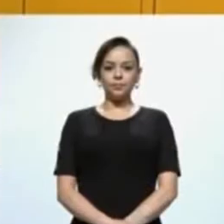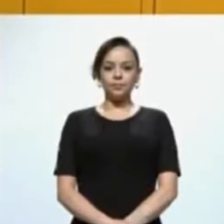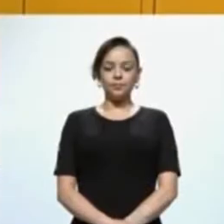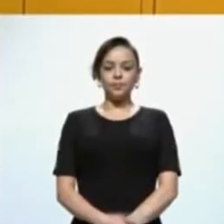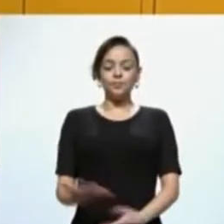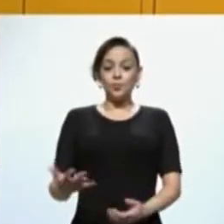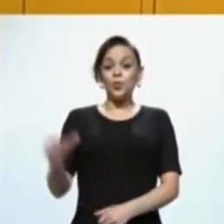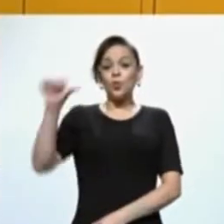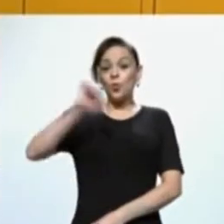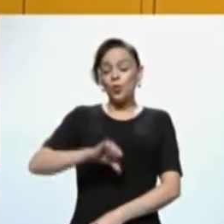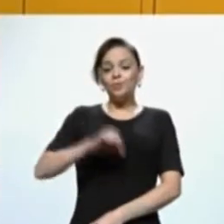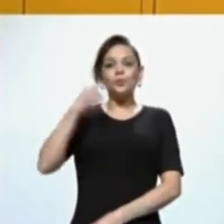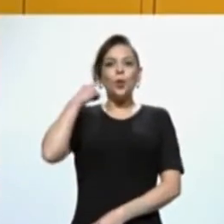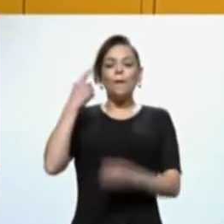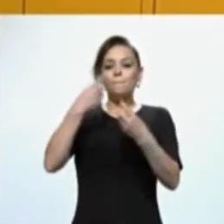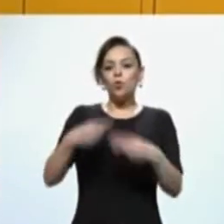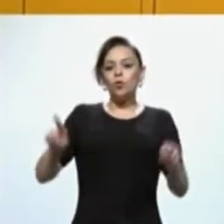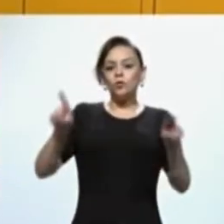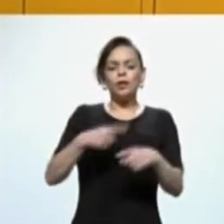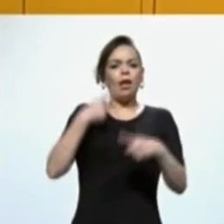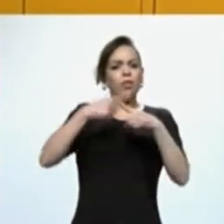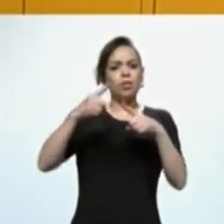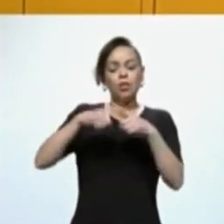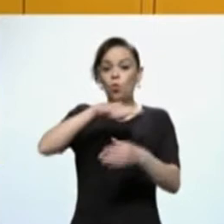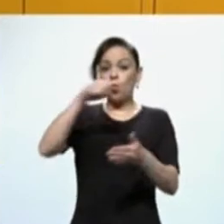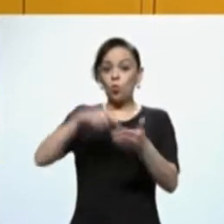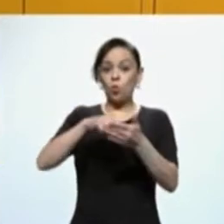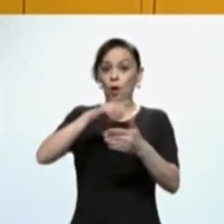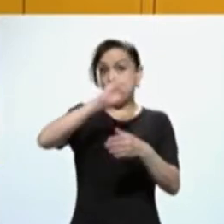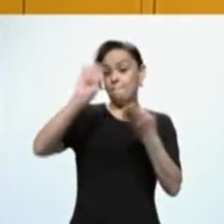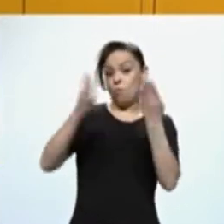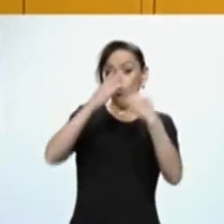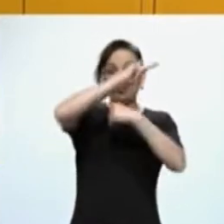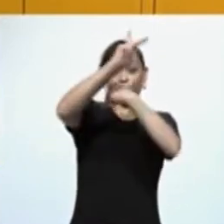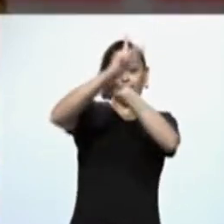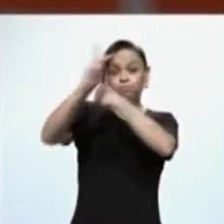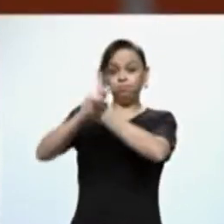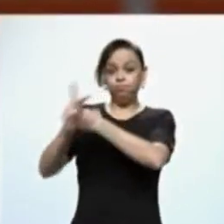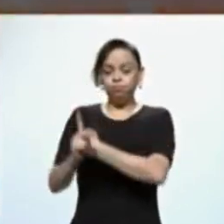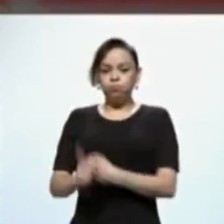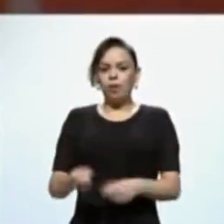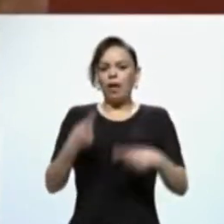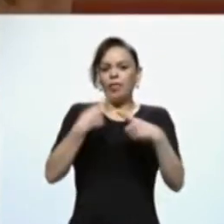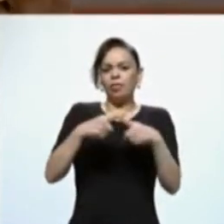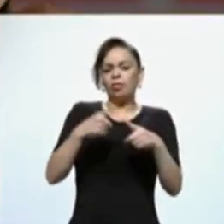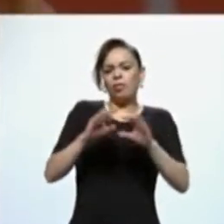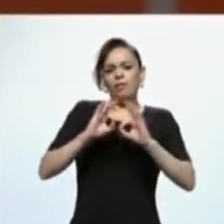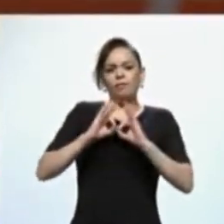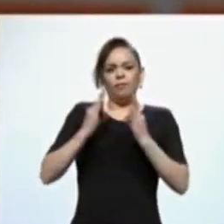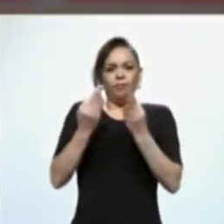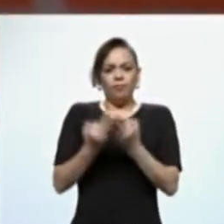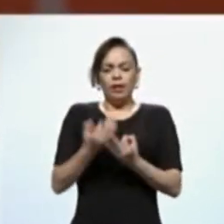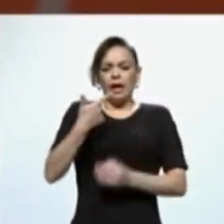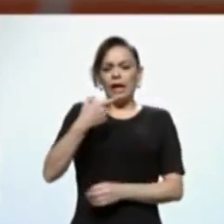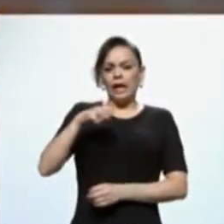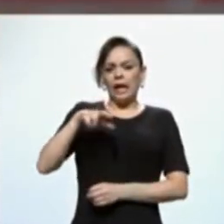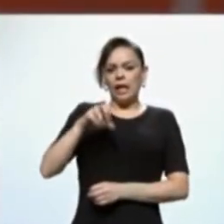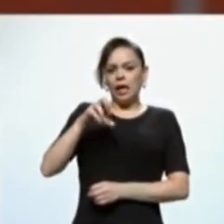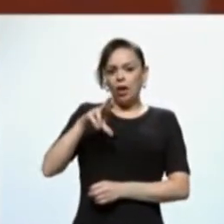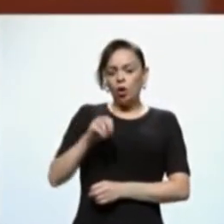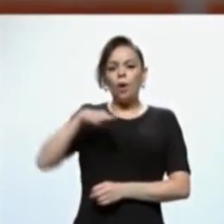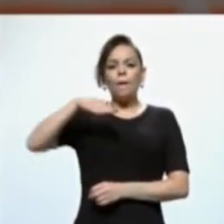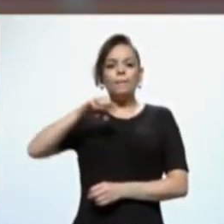Hoy vamos a escuchar música de diferentes lugares del mundo. Escucharás diversos géneros, es decir, diferentes ritmos y